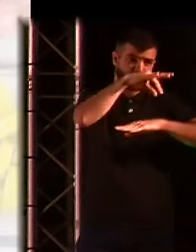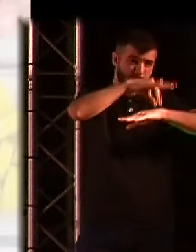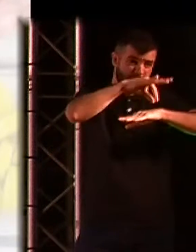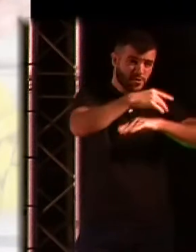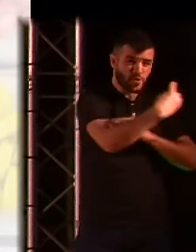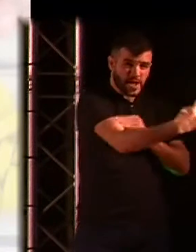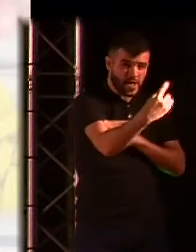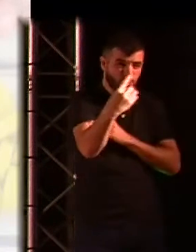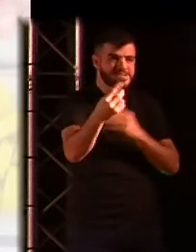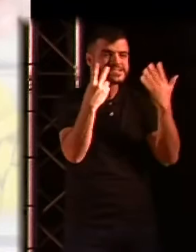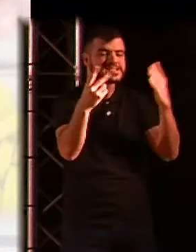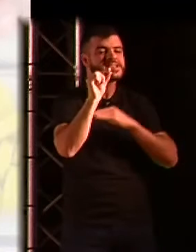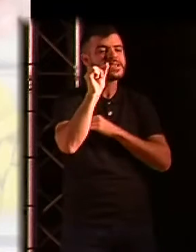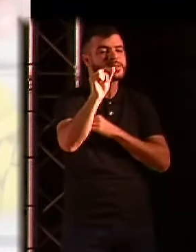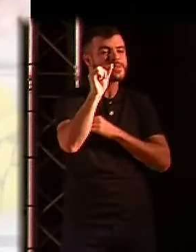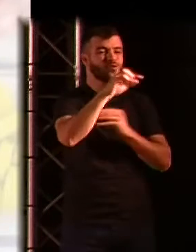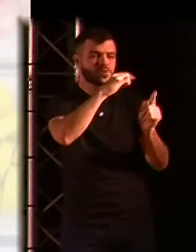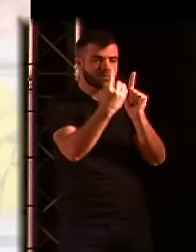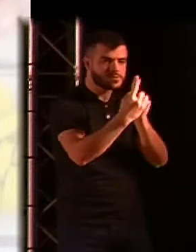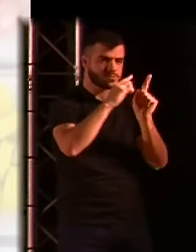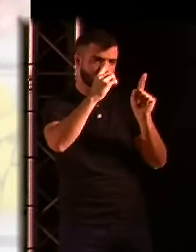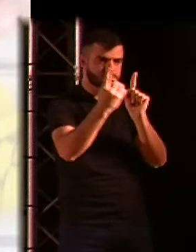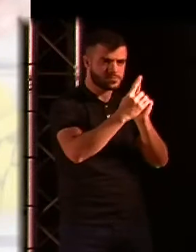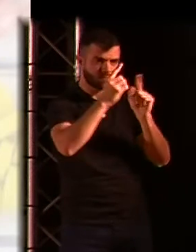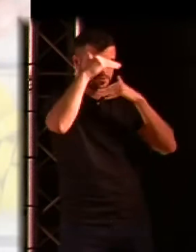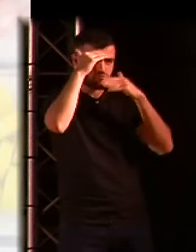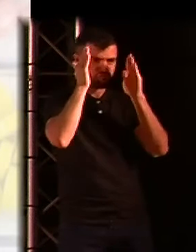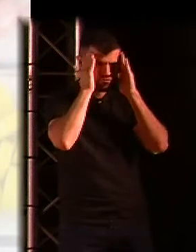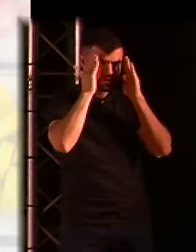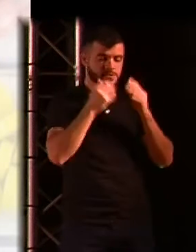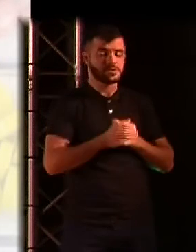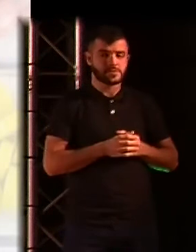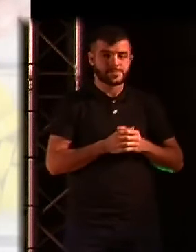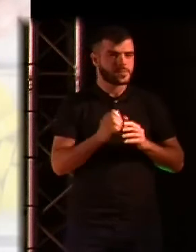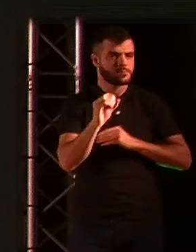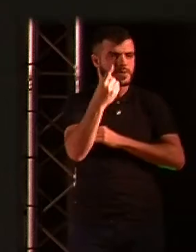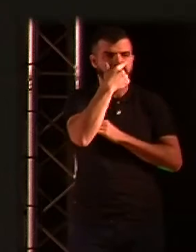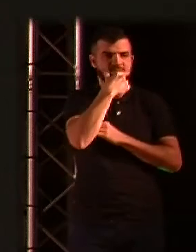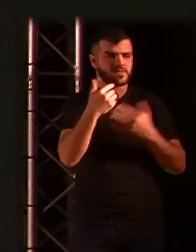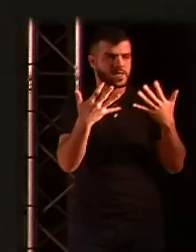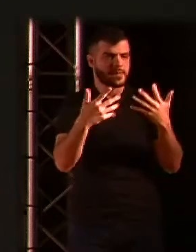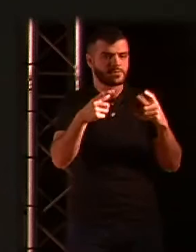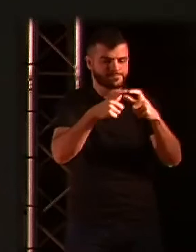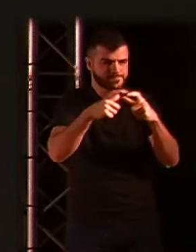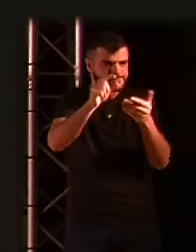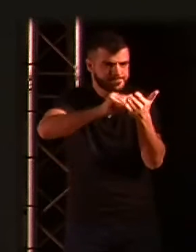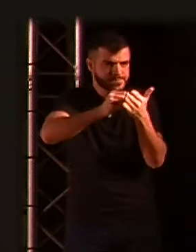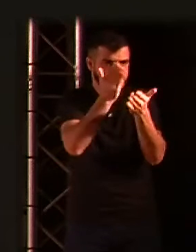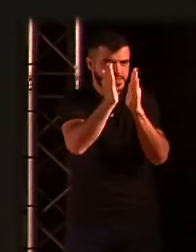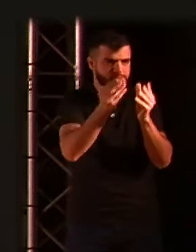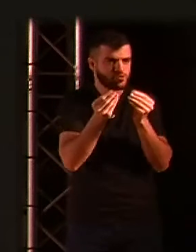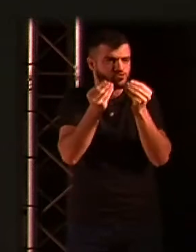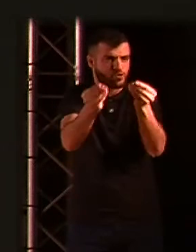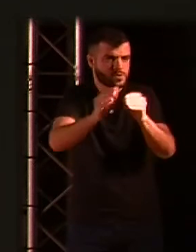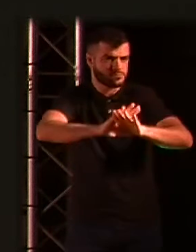Cada 7 minutos viene un paciente diferente. A veces es más fácil prescribir un tratamiento para quitar el dolor y en este caso